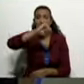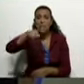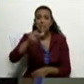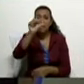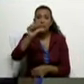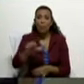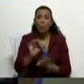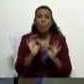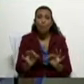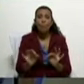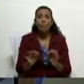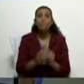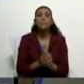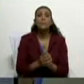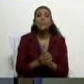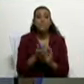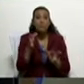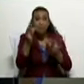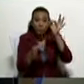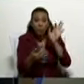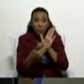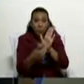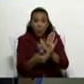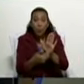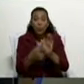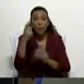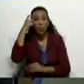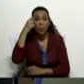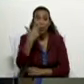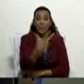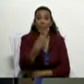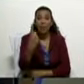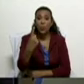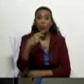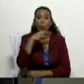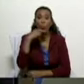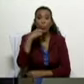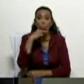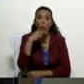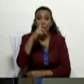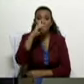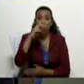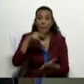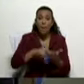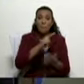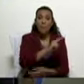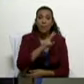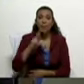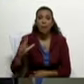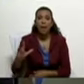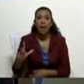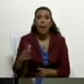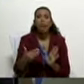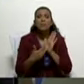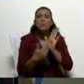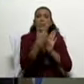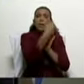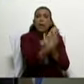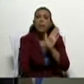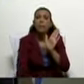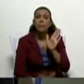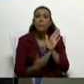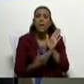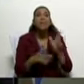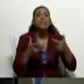Tribunal Supremo de Justicia en fecha 31 de octubre del 2023 lo siguiente.